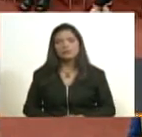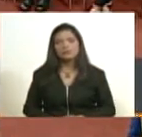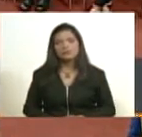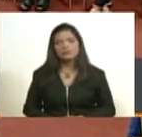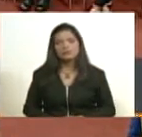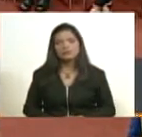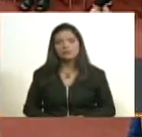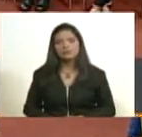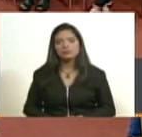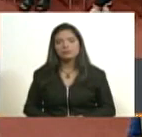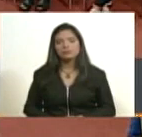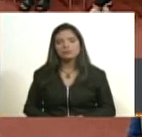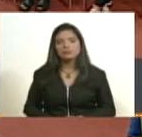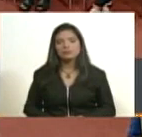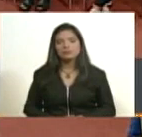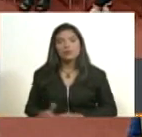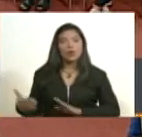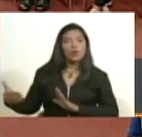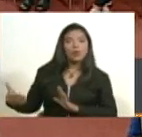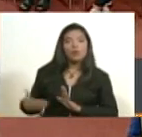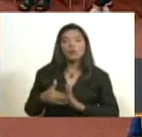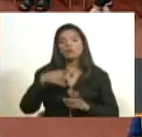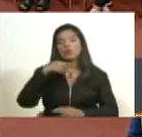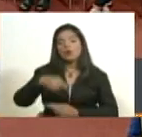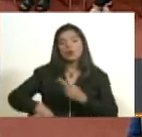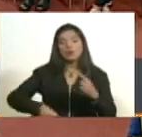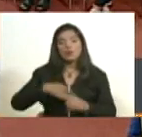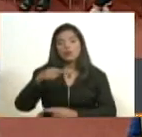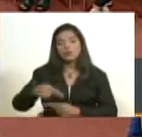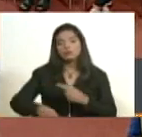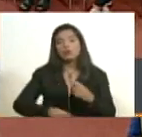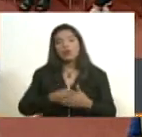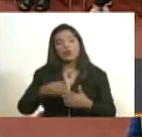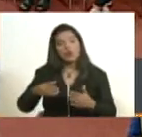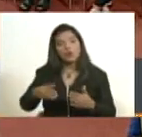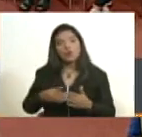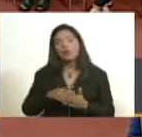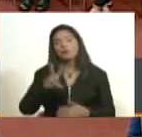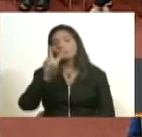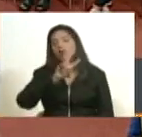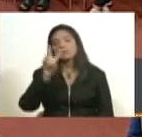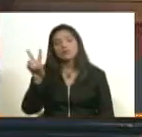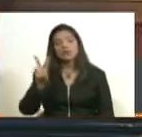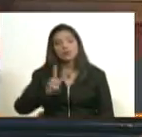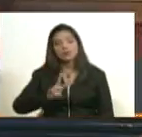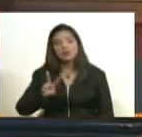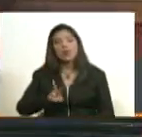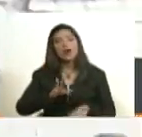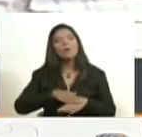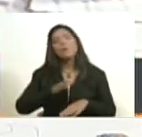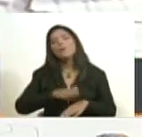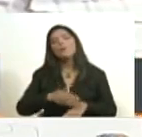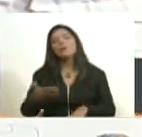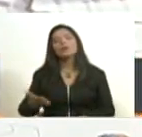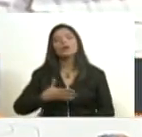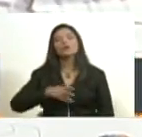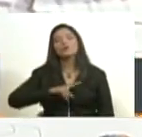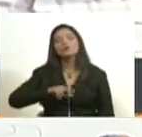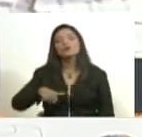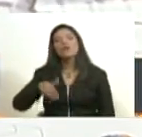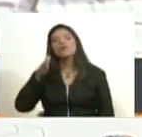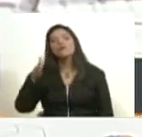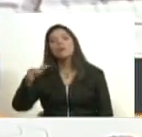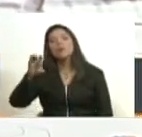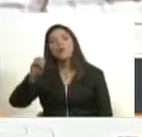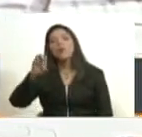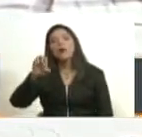desproporcionada, contra la revolución y la República Bolivariana de Venezuela? ¿Por qué nosotros vamos a la OEA, que es el